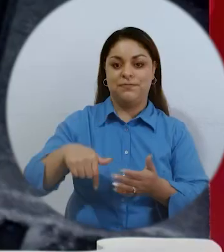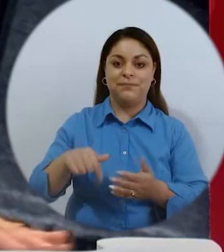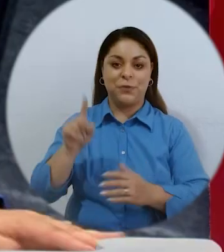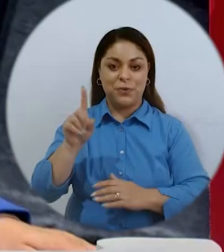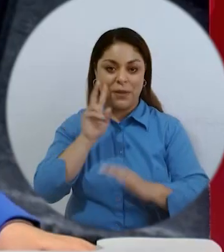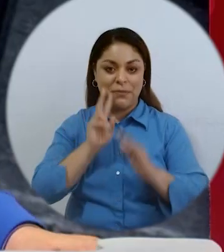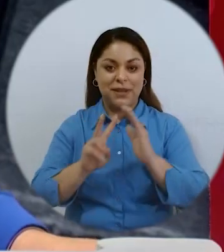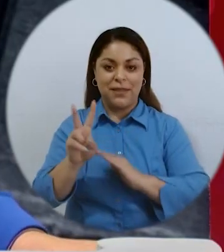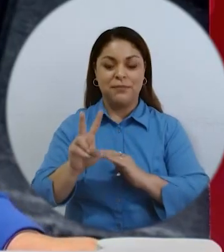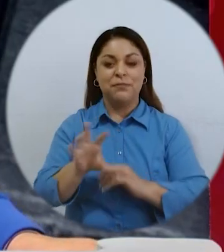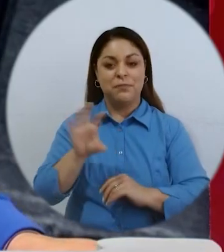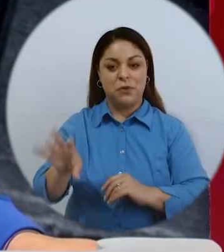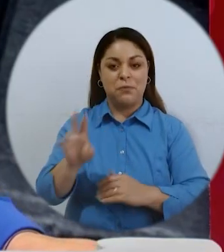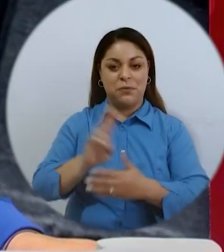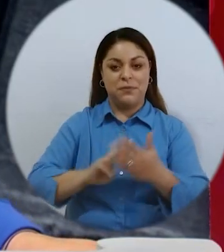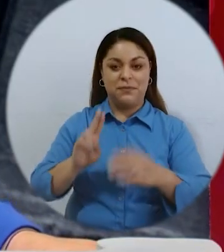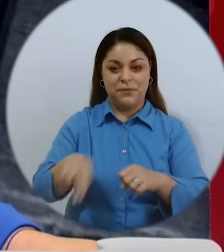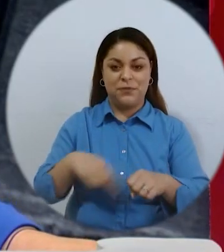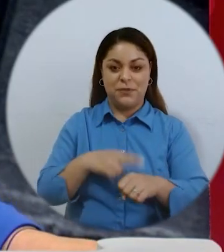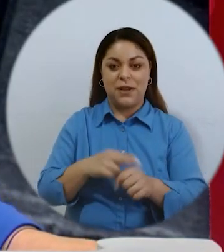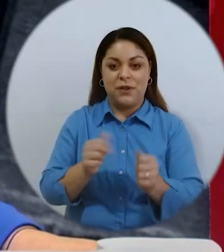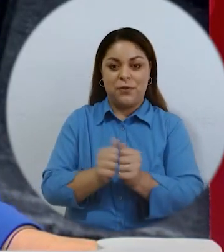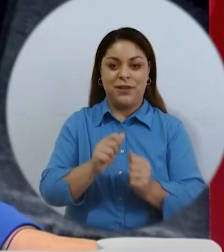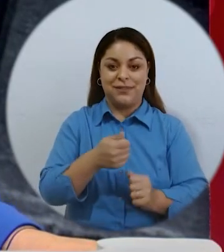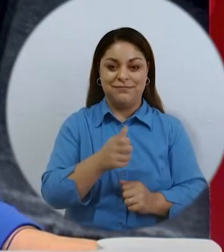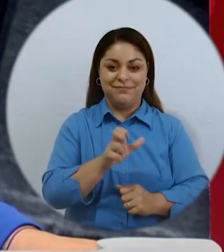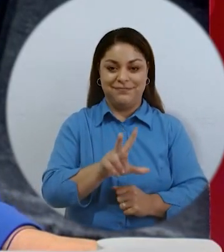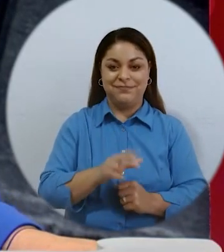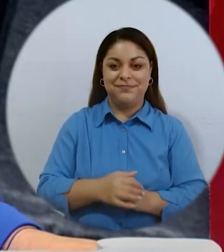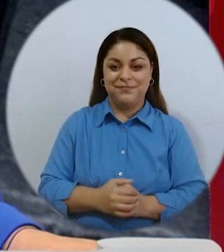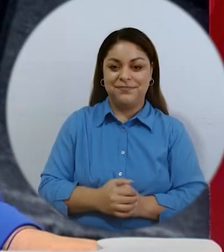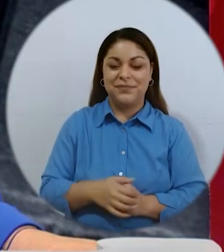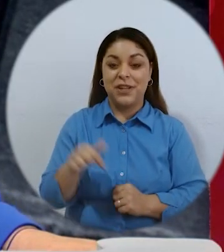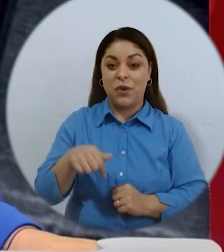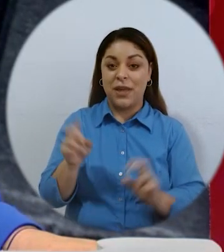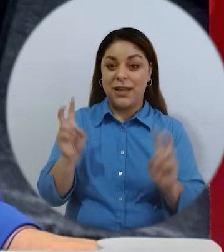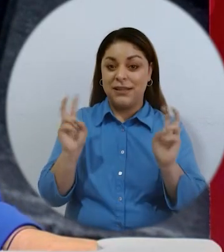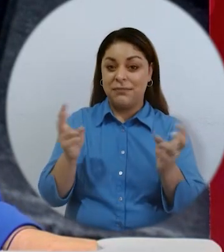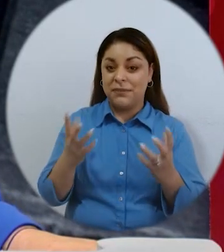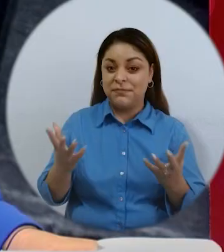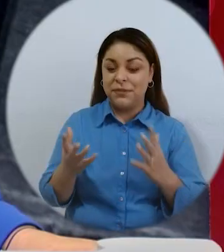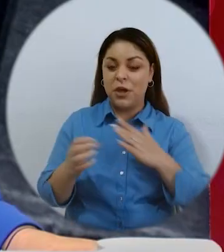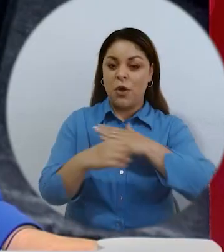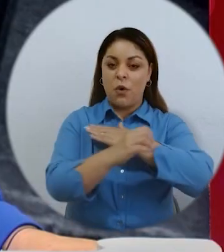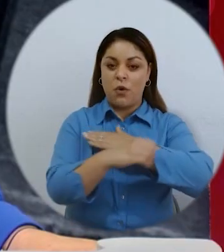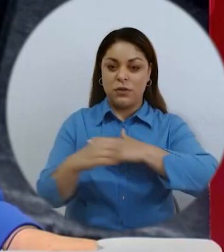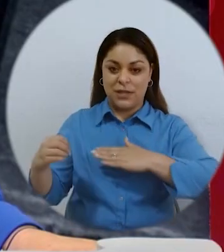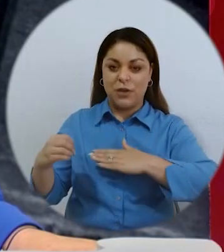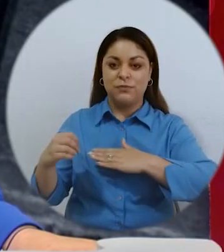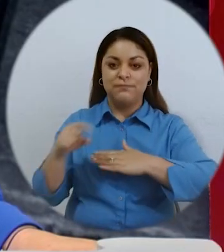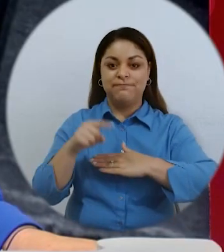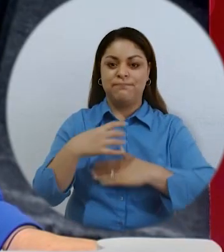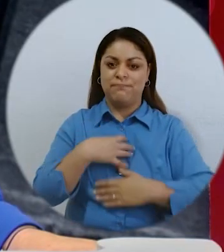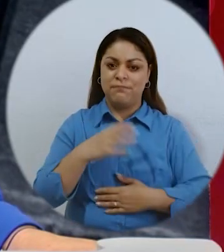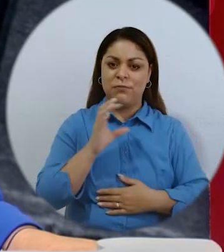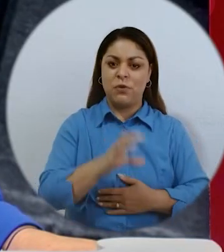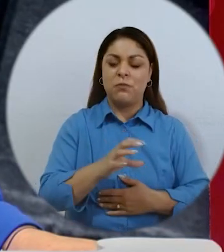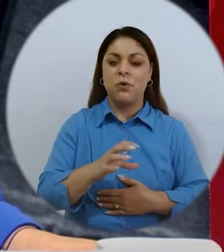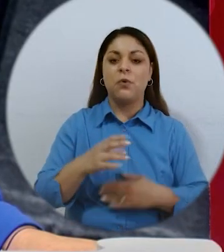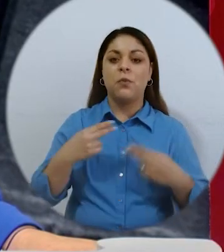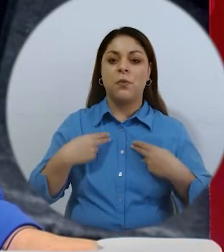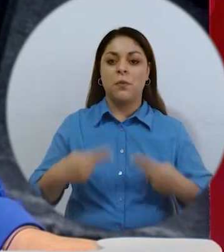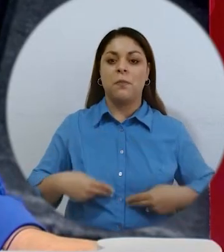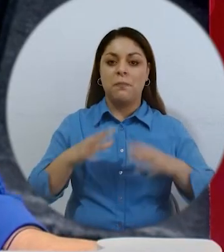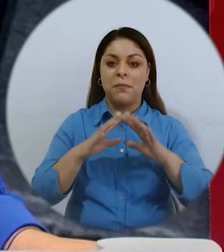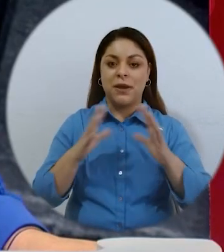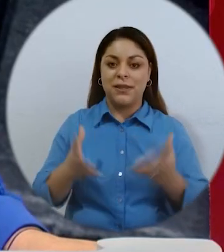Regresa usted a Una Mirada, del programa de la Universidad Nacional y de CINAR S.A. Hoy con el tema de los océanos como patrimonio de la